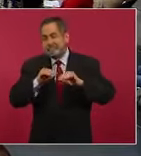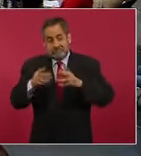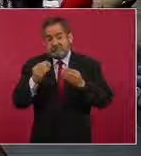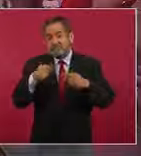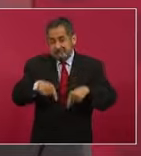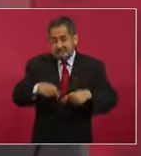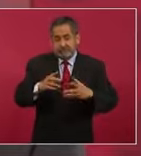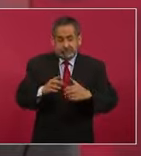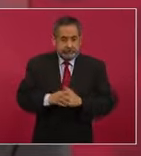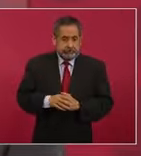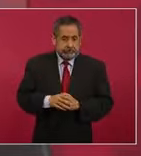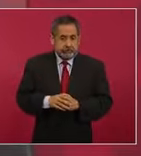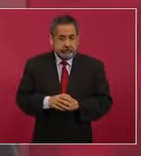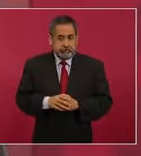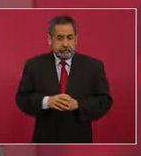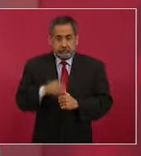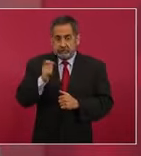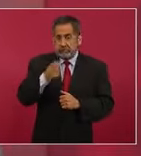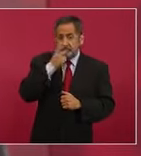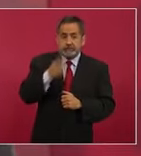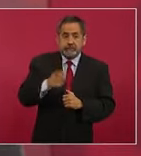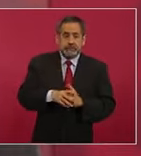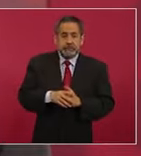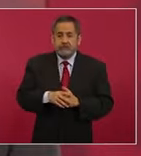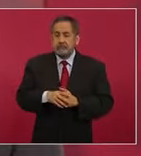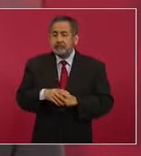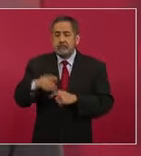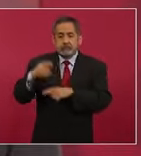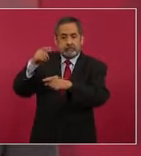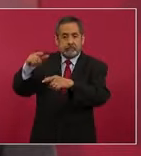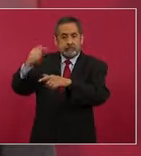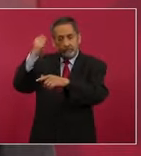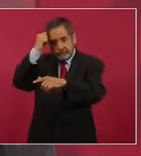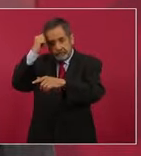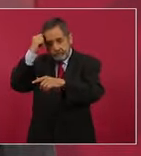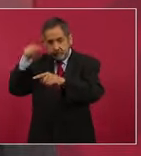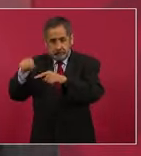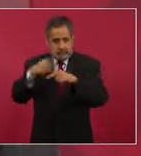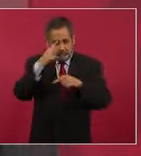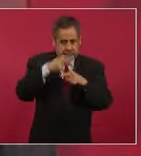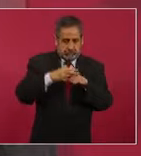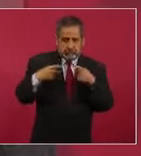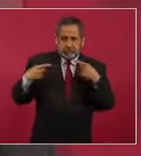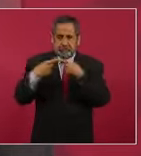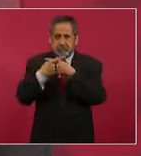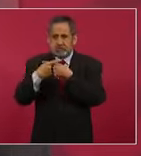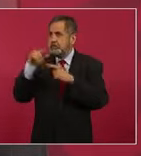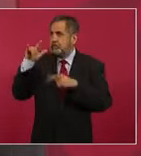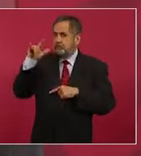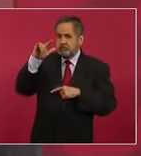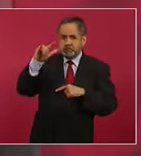de que iba a haber interferencia aérea y que no podían operar